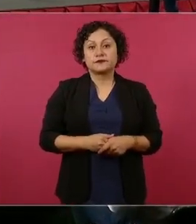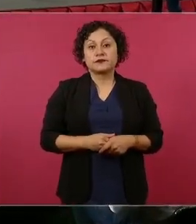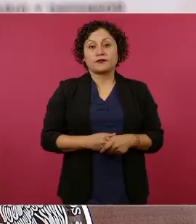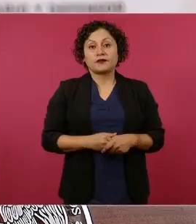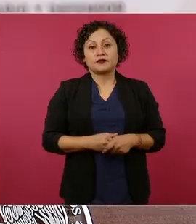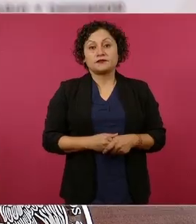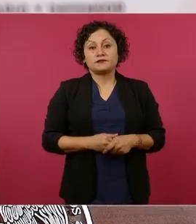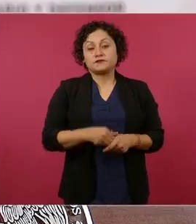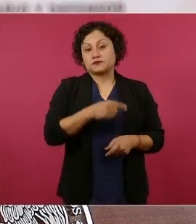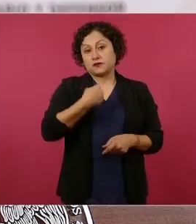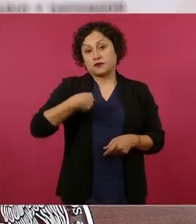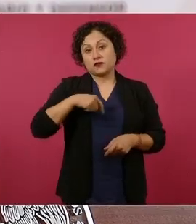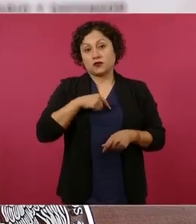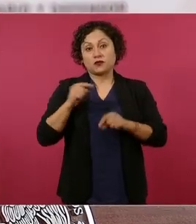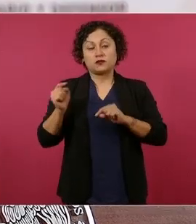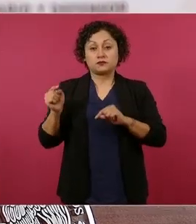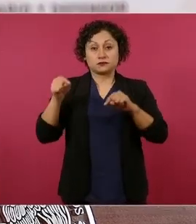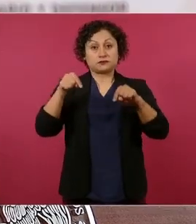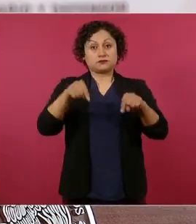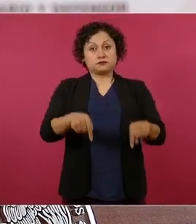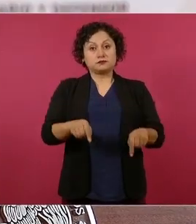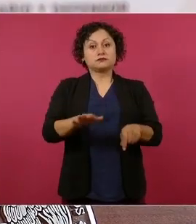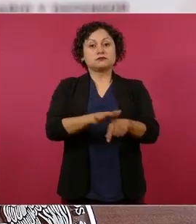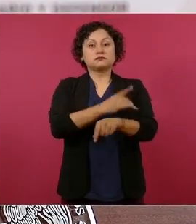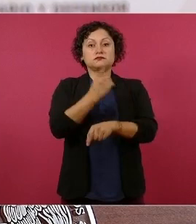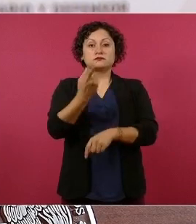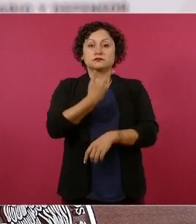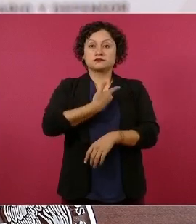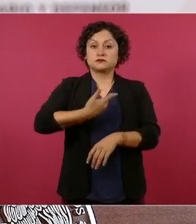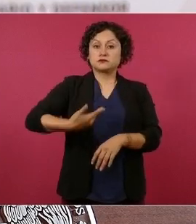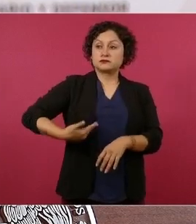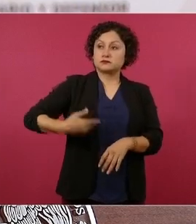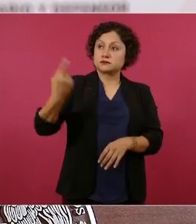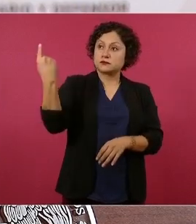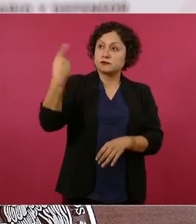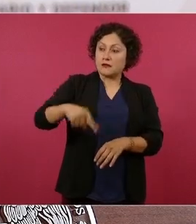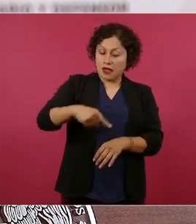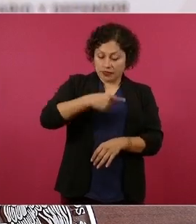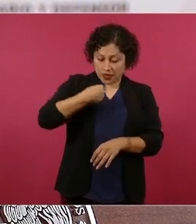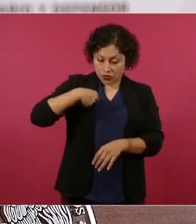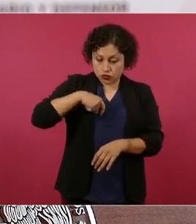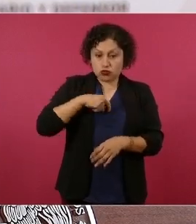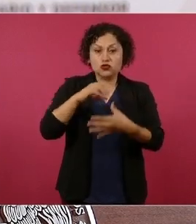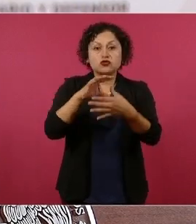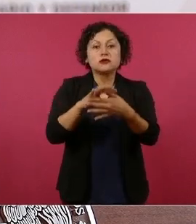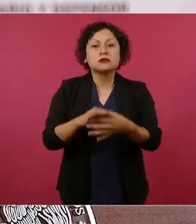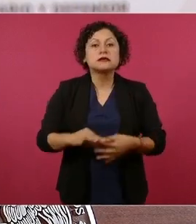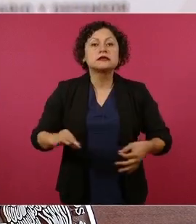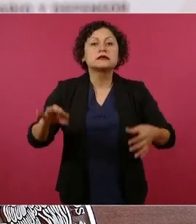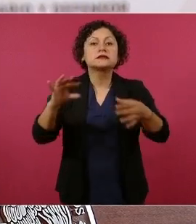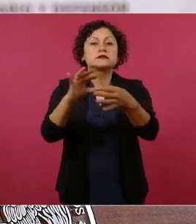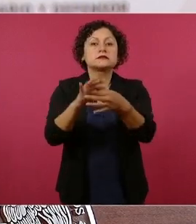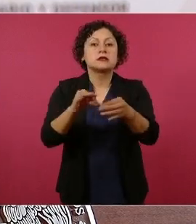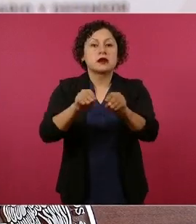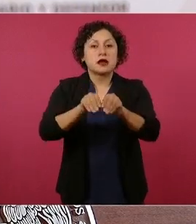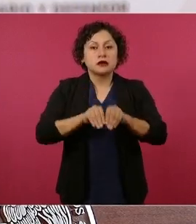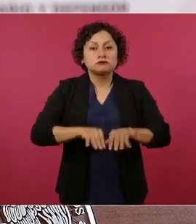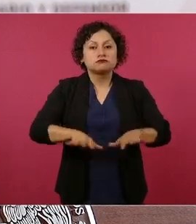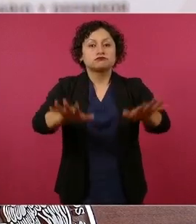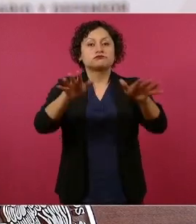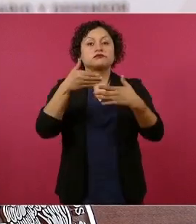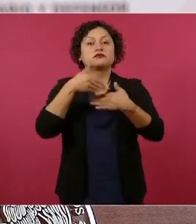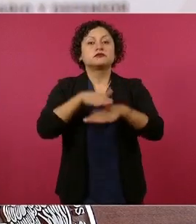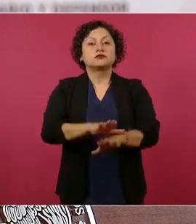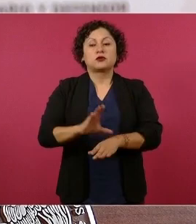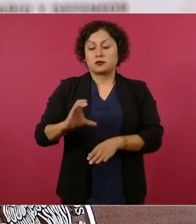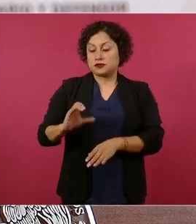la instrucción del señor presidente de informar cuáles han sido las acciones que ha realizado la Comisión